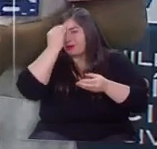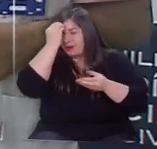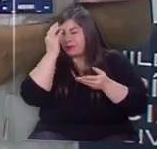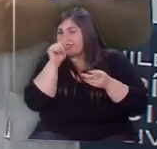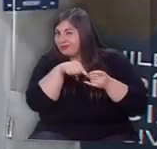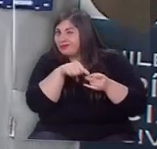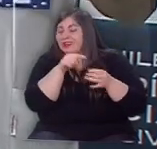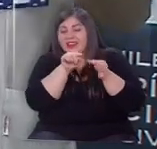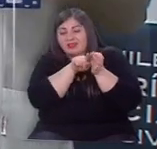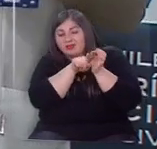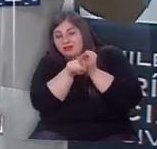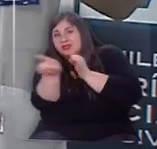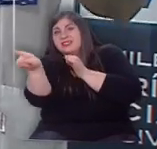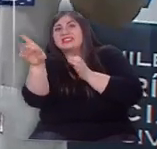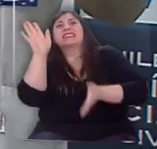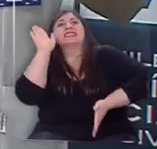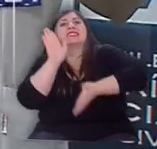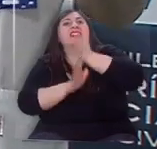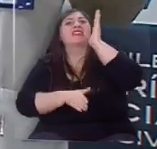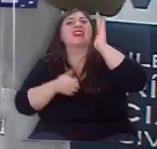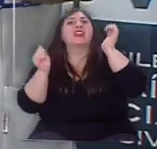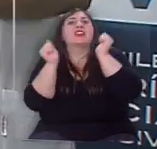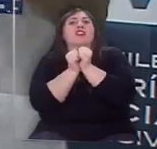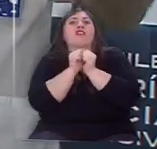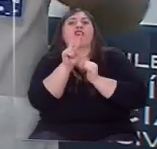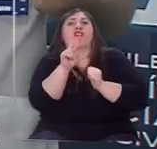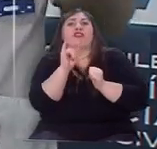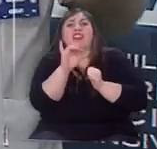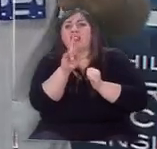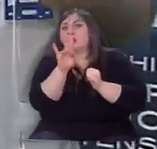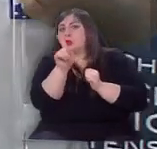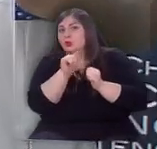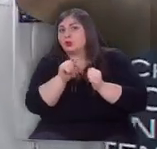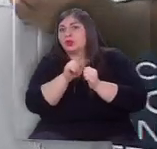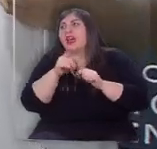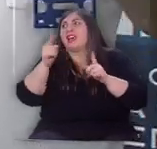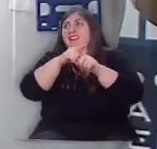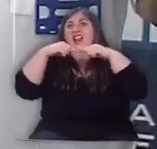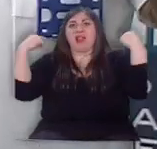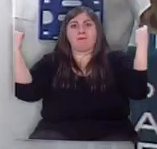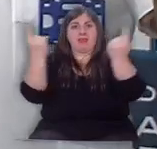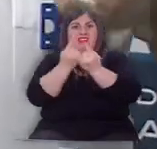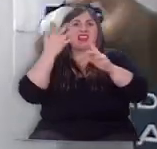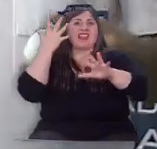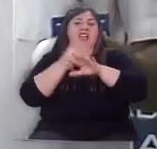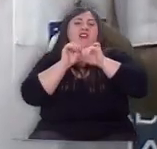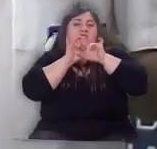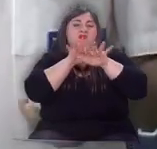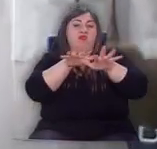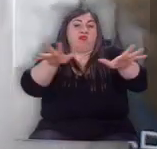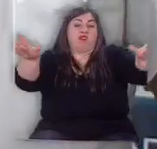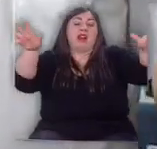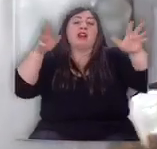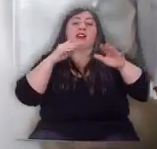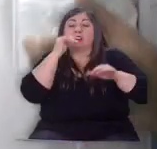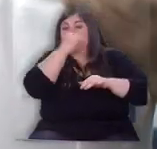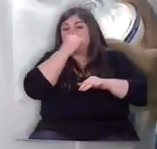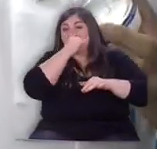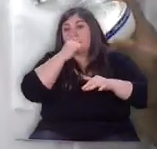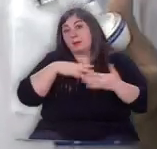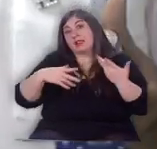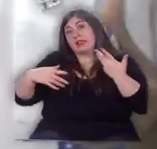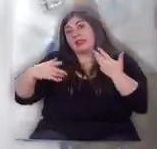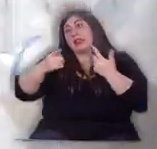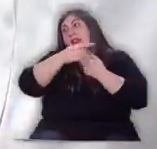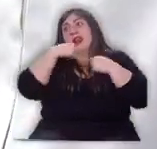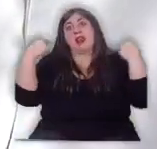agujero salga aire con virus hacia el ambiente y se terminen generando aerosoles que contaminen el